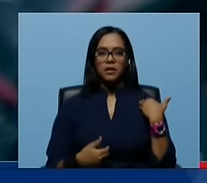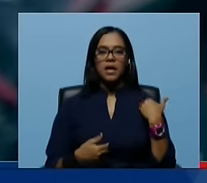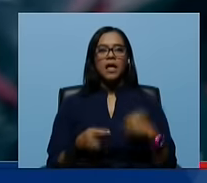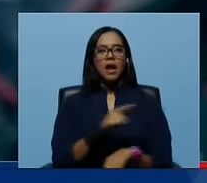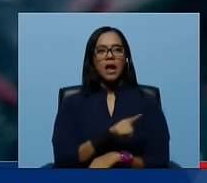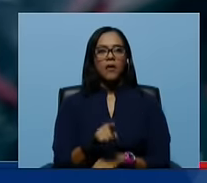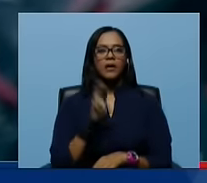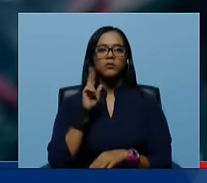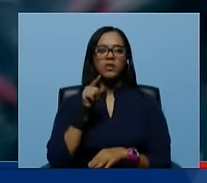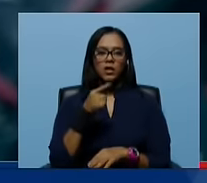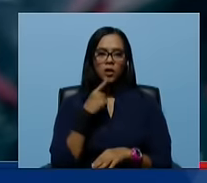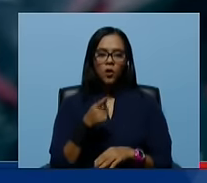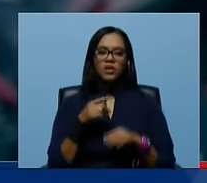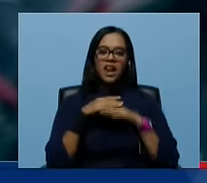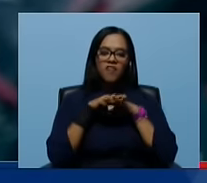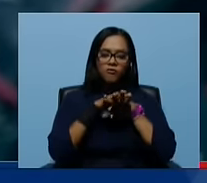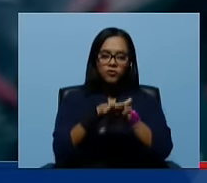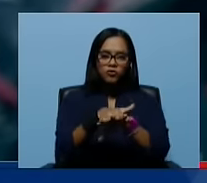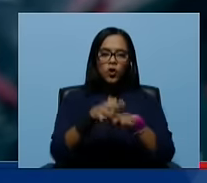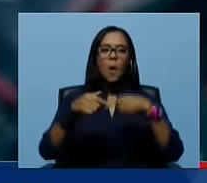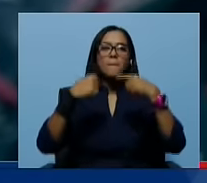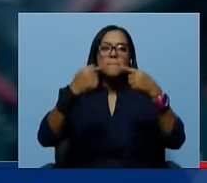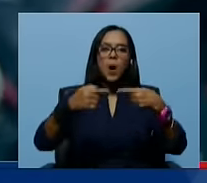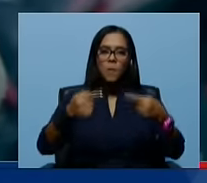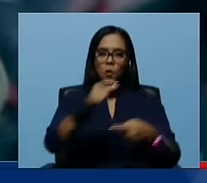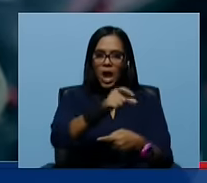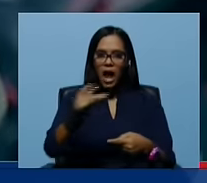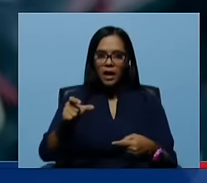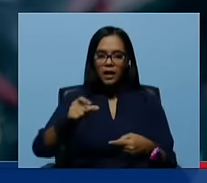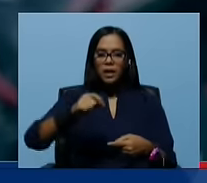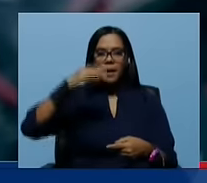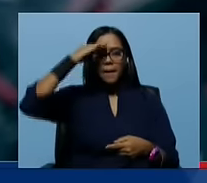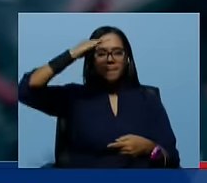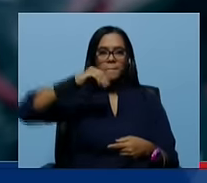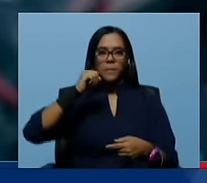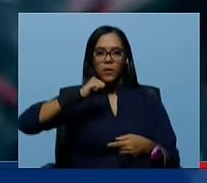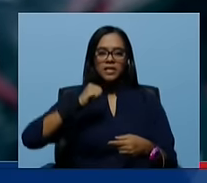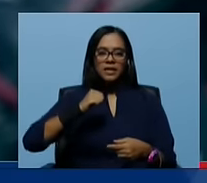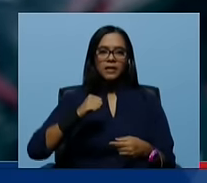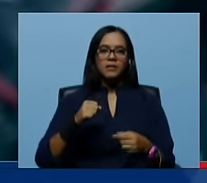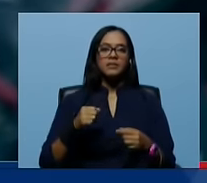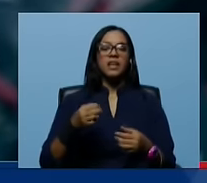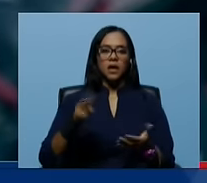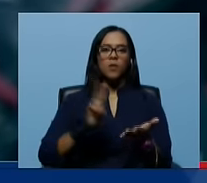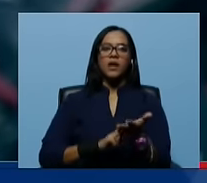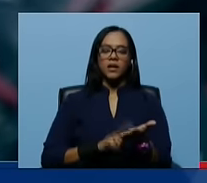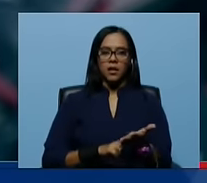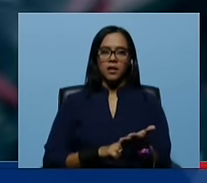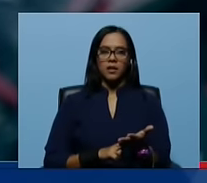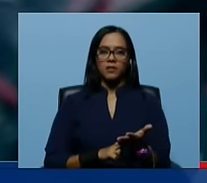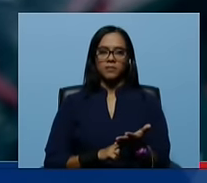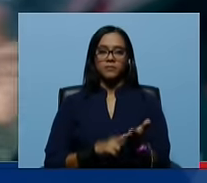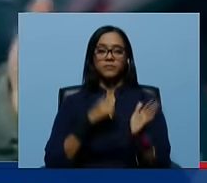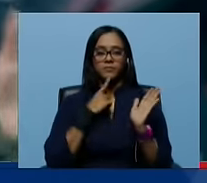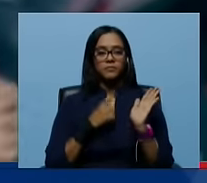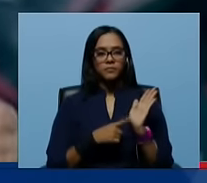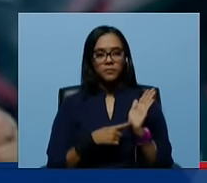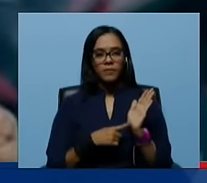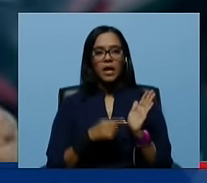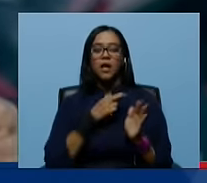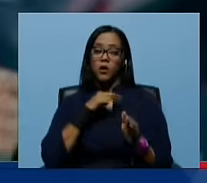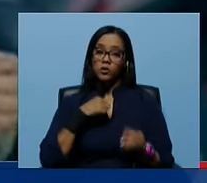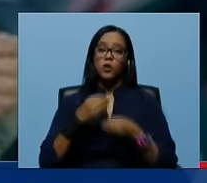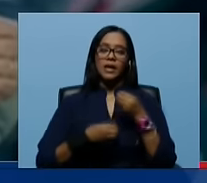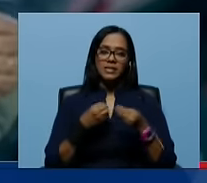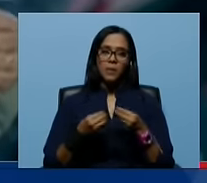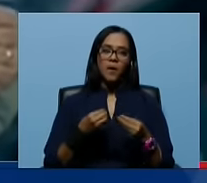que usted dio de la fusión popular, milicial, policial, será una realidad. Una realidad. Nosotros hacemos